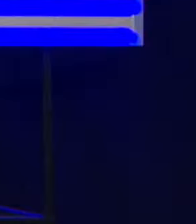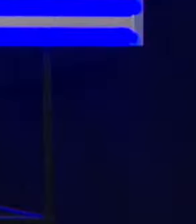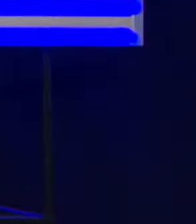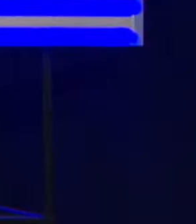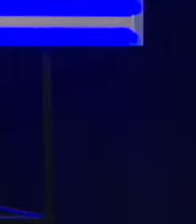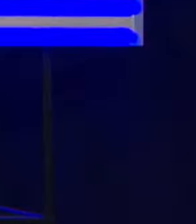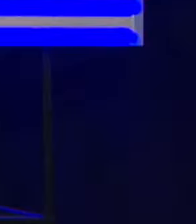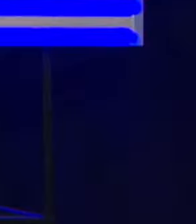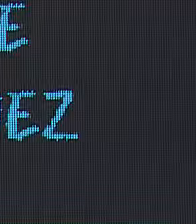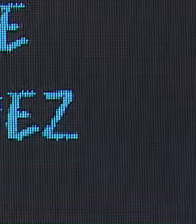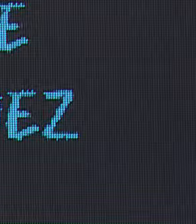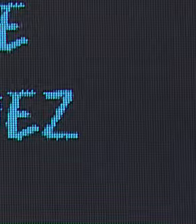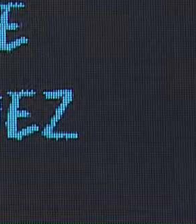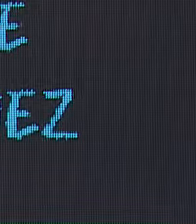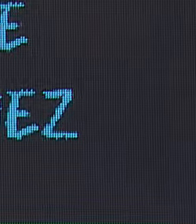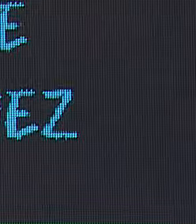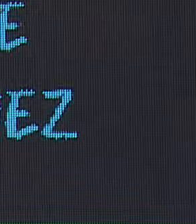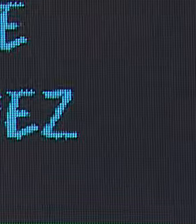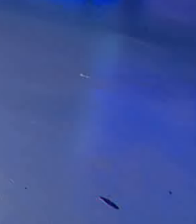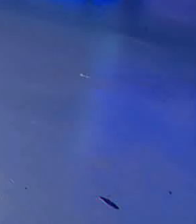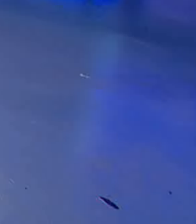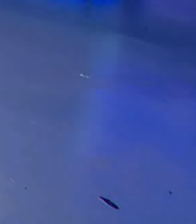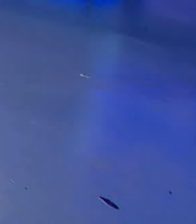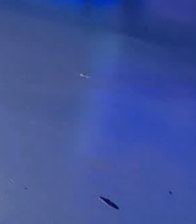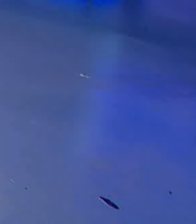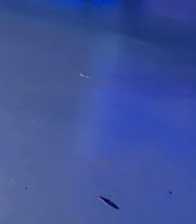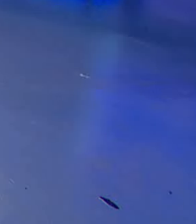crema? No, a la crema. Ah, entonces frutilla anoto. La crema. A ver, ¿qué quieren acá?